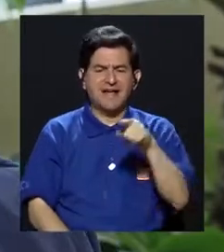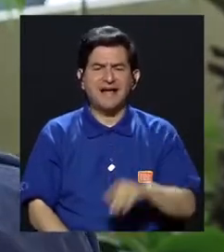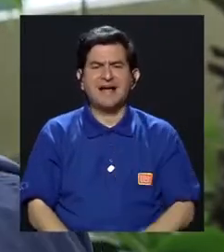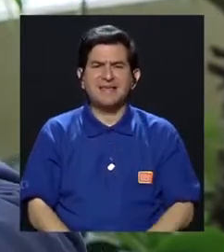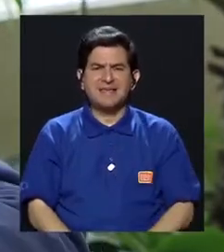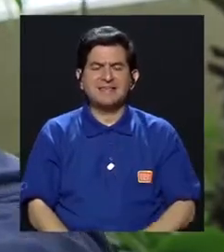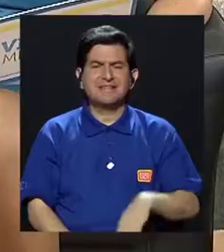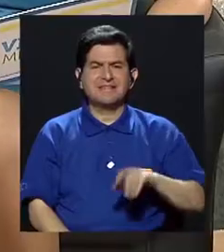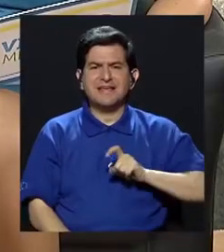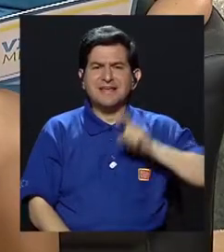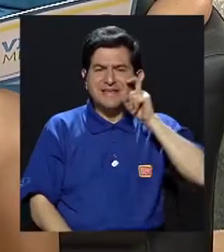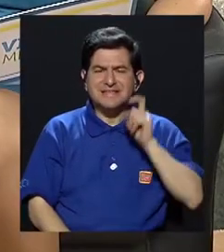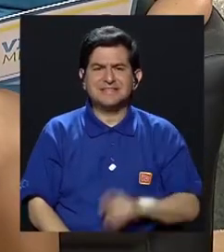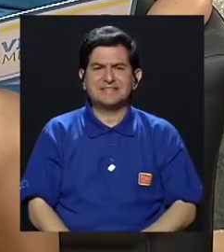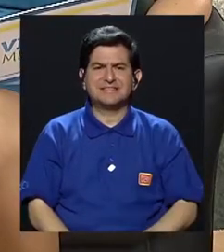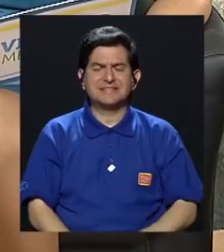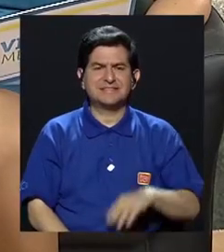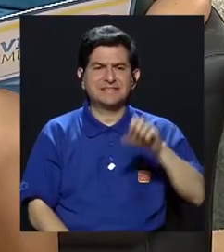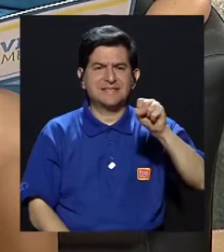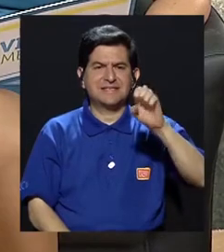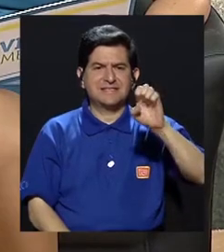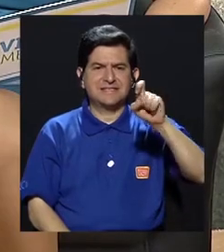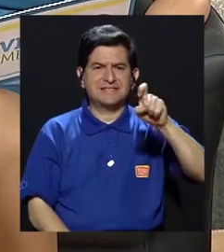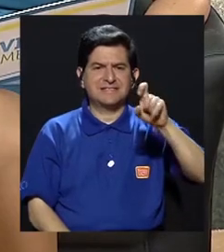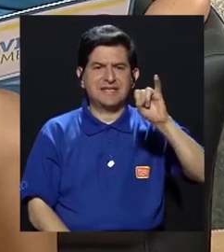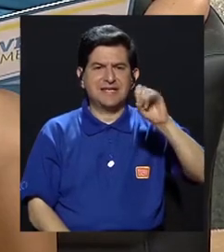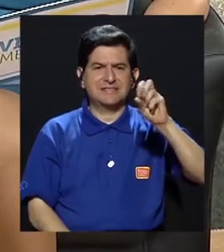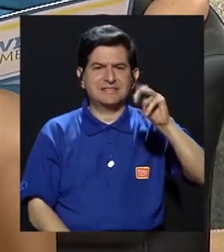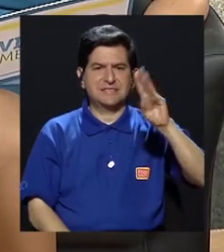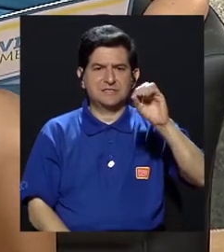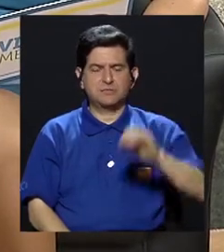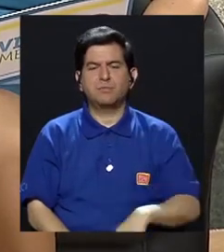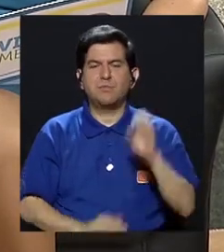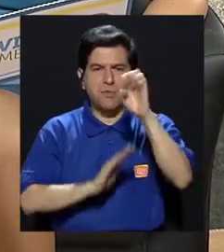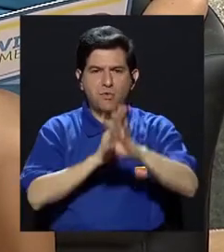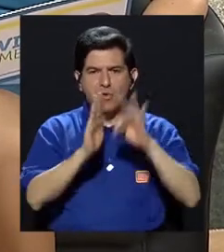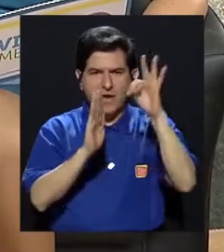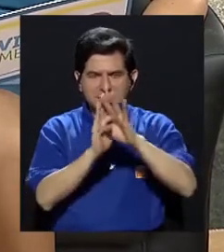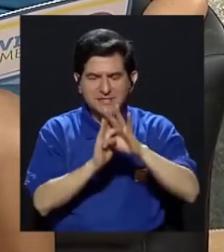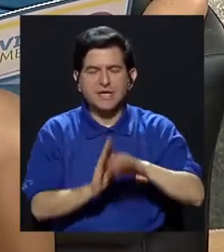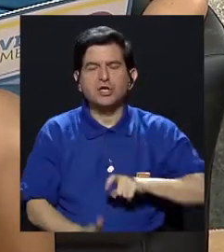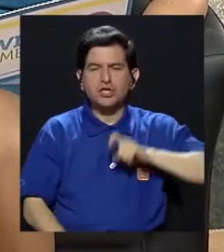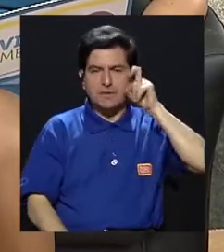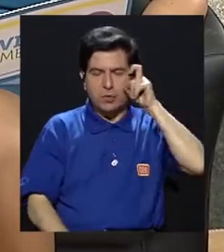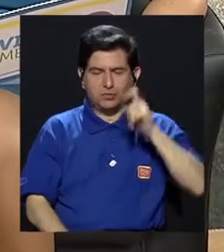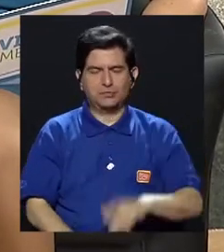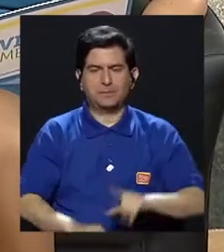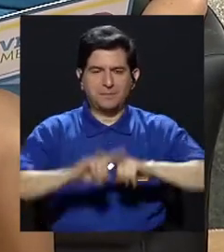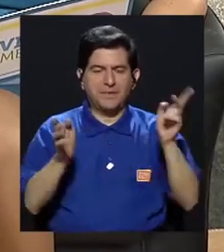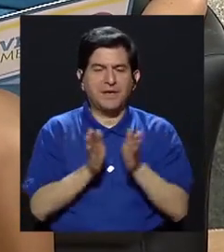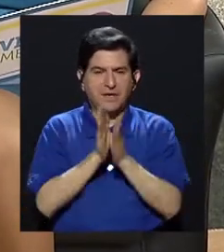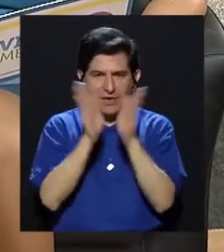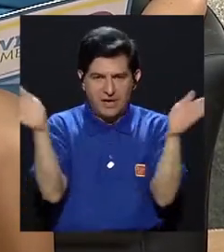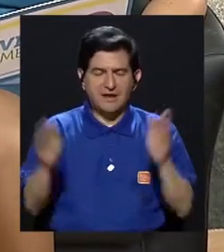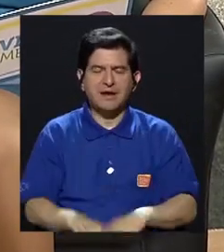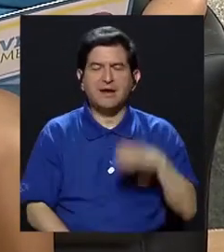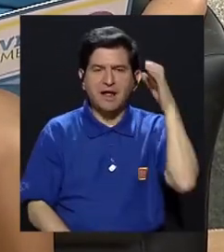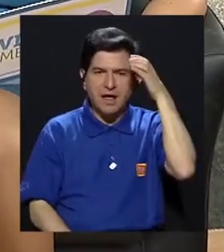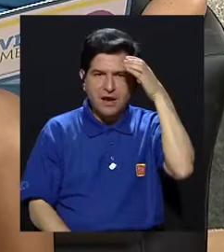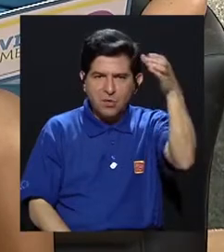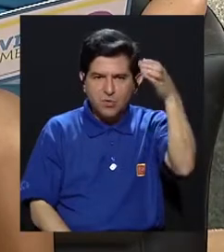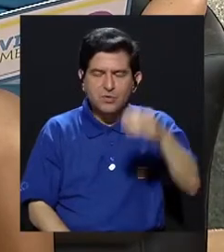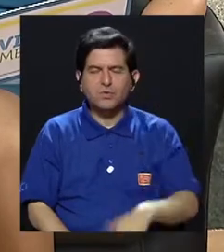de sexismo, ¿verdad? Que es la asignación de estereotipos de género, ¿verdad? Pero en general es la